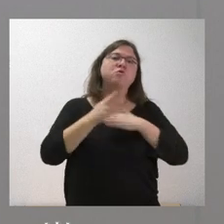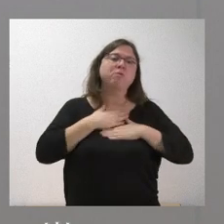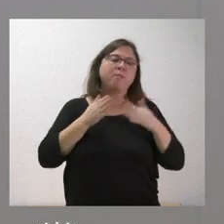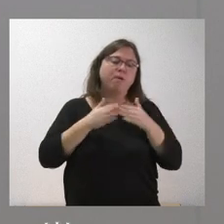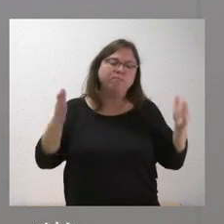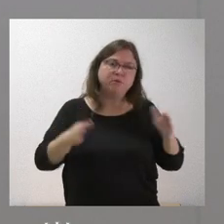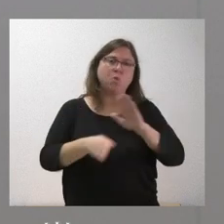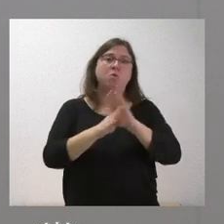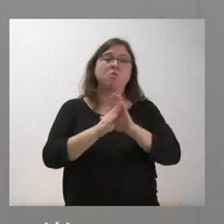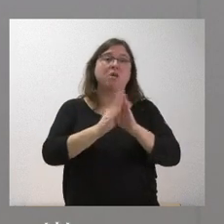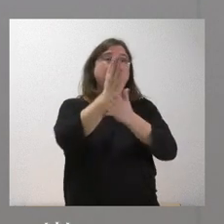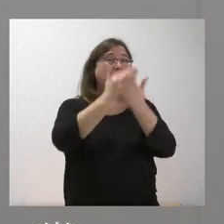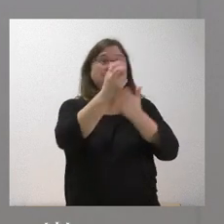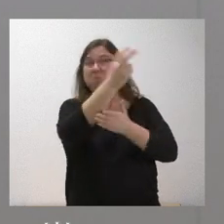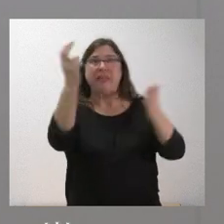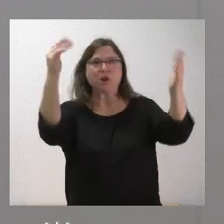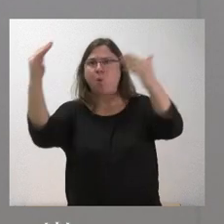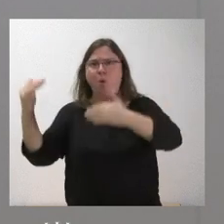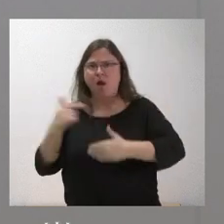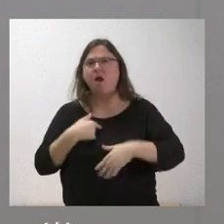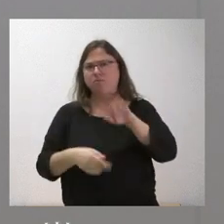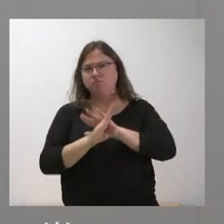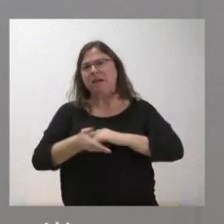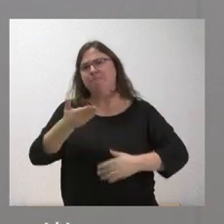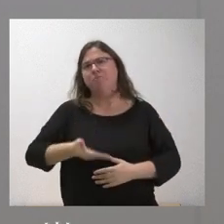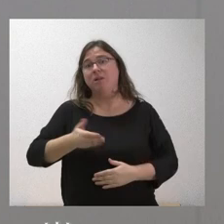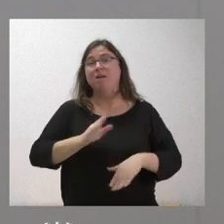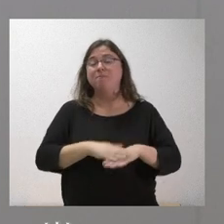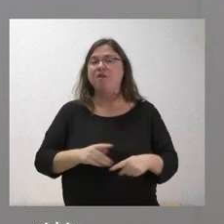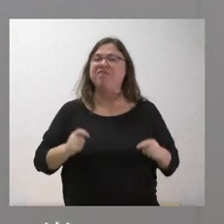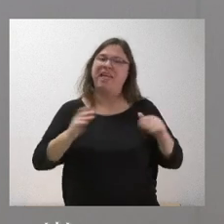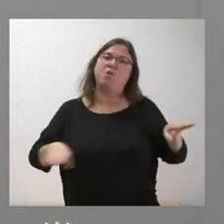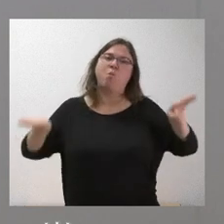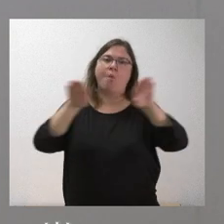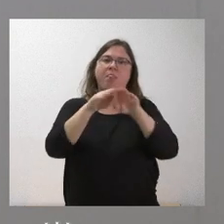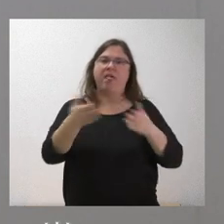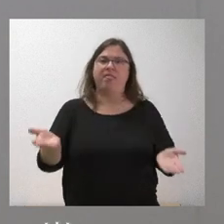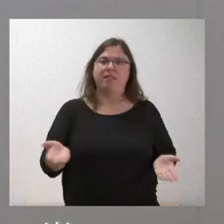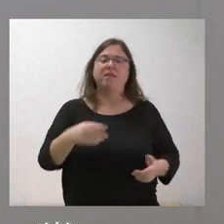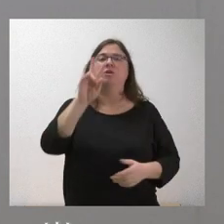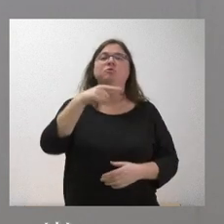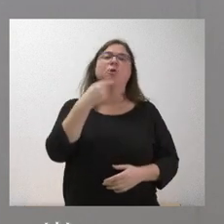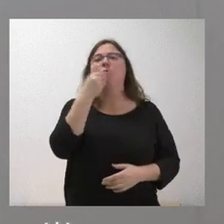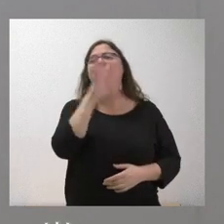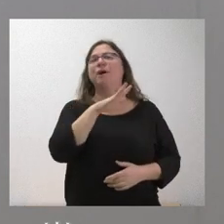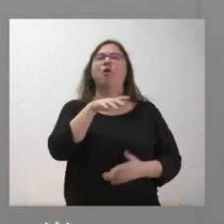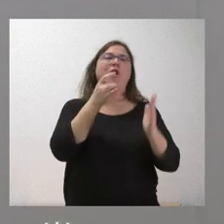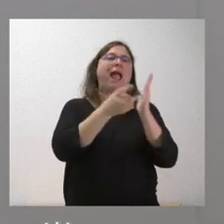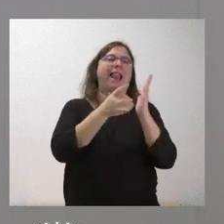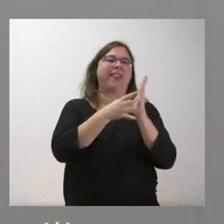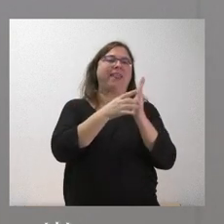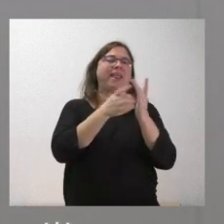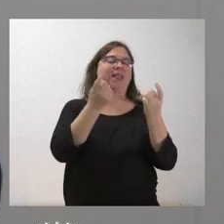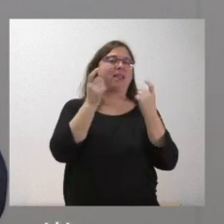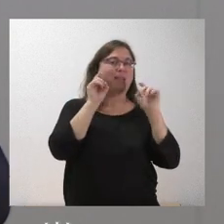centros que en el resto de las comunidades de más no existen pero aquí son muy importantes porque garantizan la igualdad no se trata solo de tener la mejor educación en calidad ese